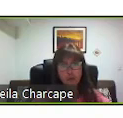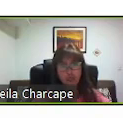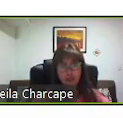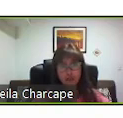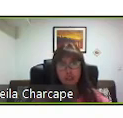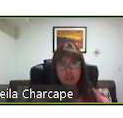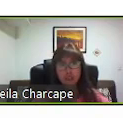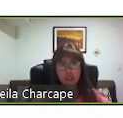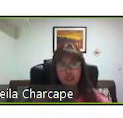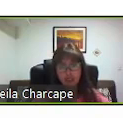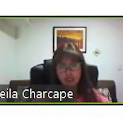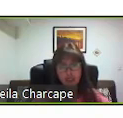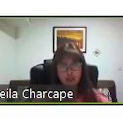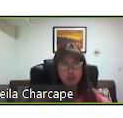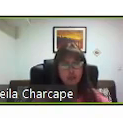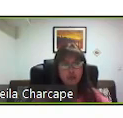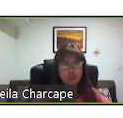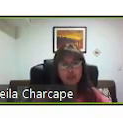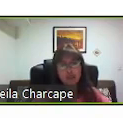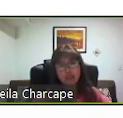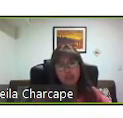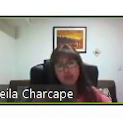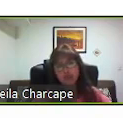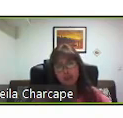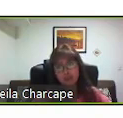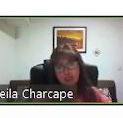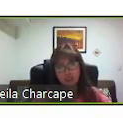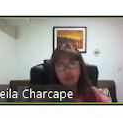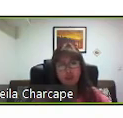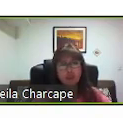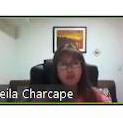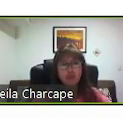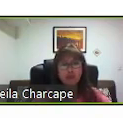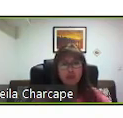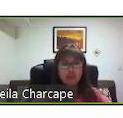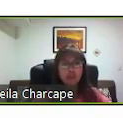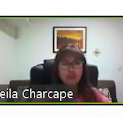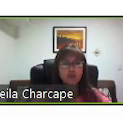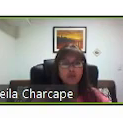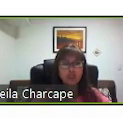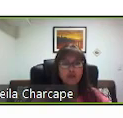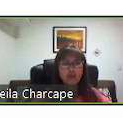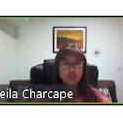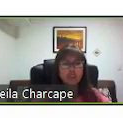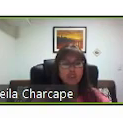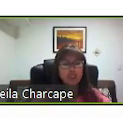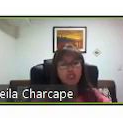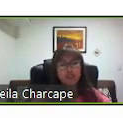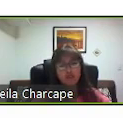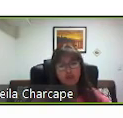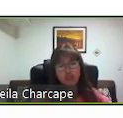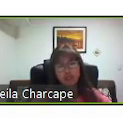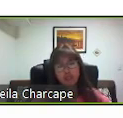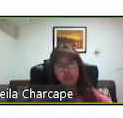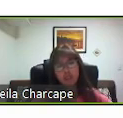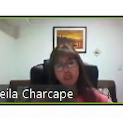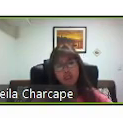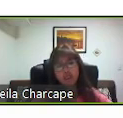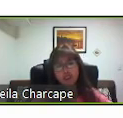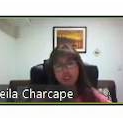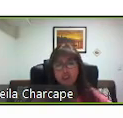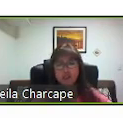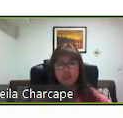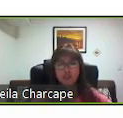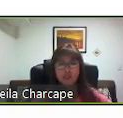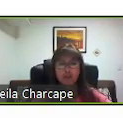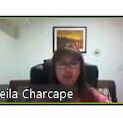o apoderados. Dice, el concepto es maltrato infantil, ¿no? Pero si nos vamos a lo que es el infante,